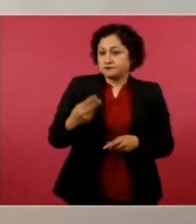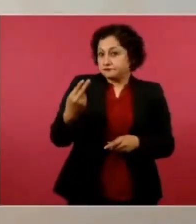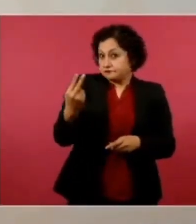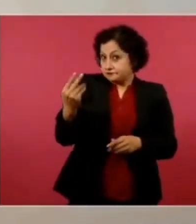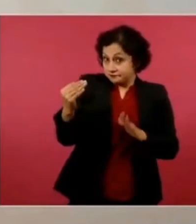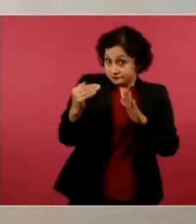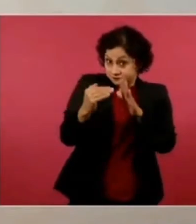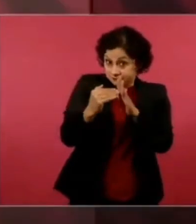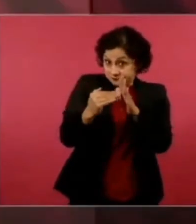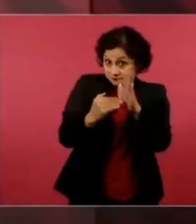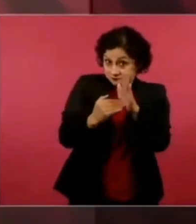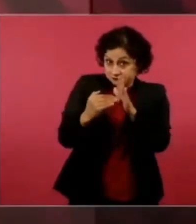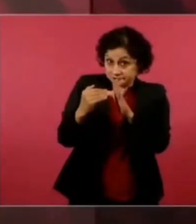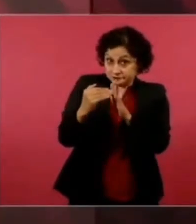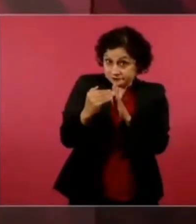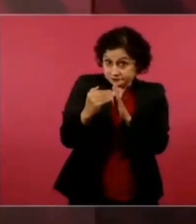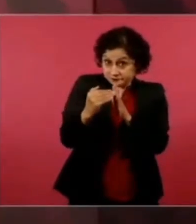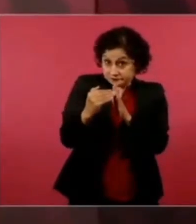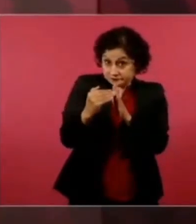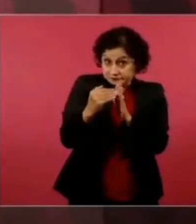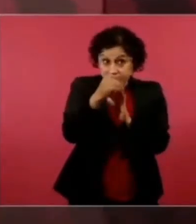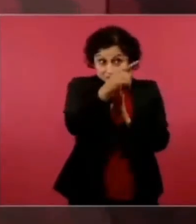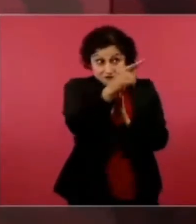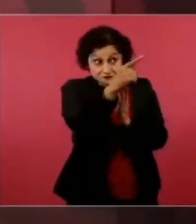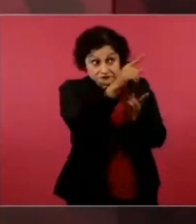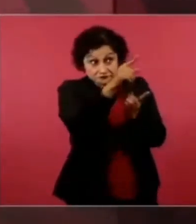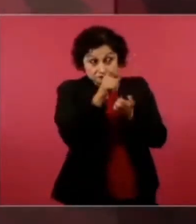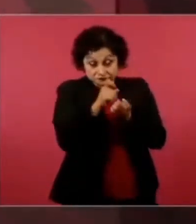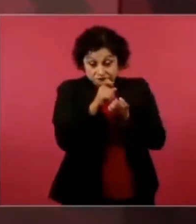el sistema de Internet para todos.